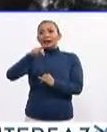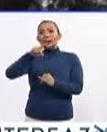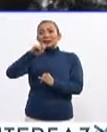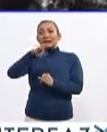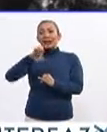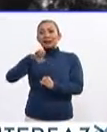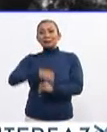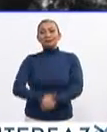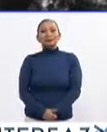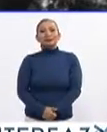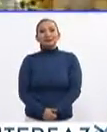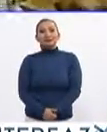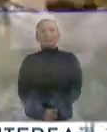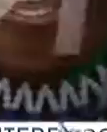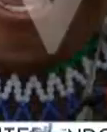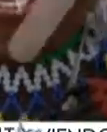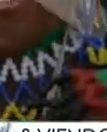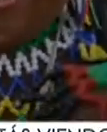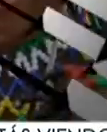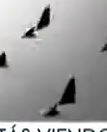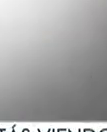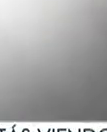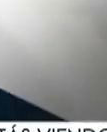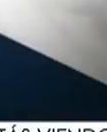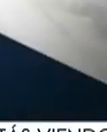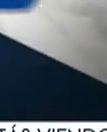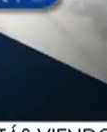Nicéphore Niepce.